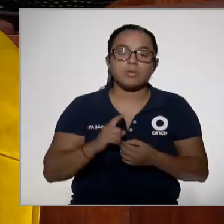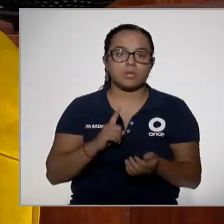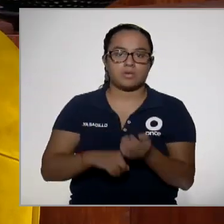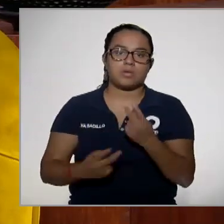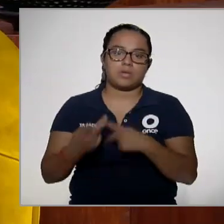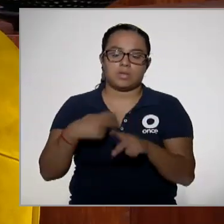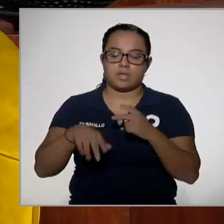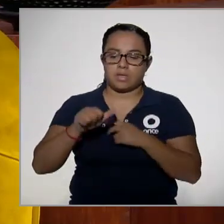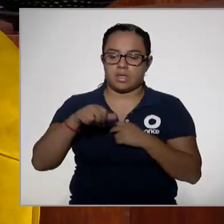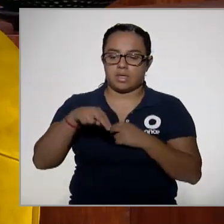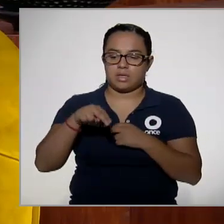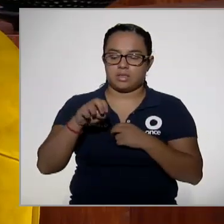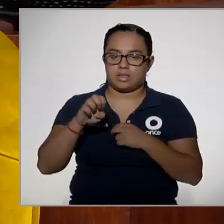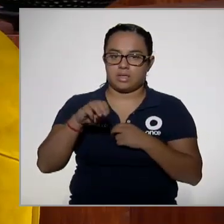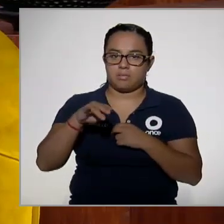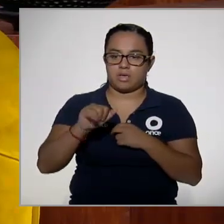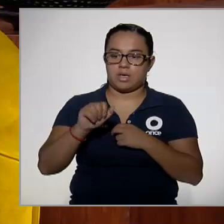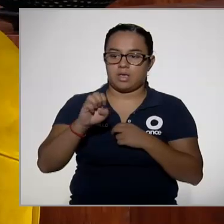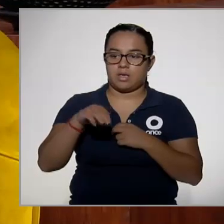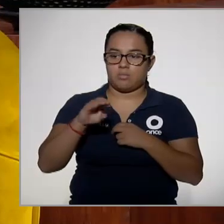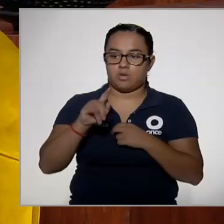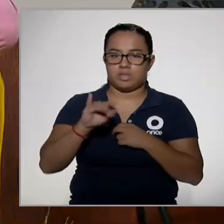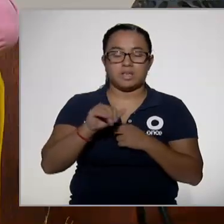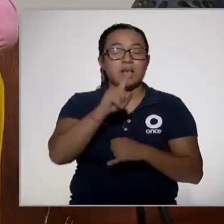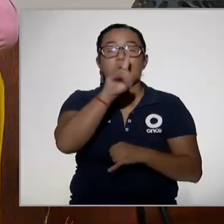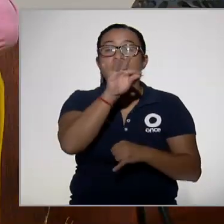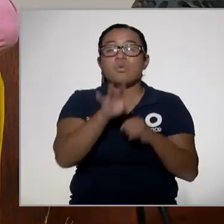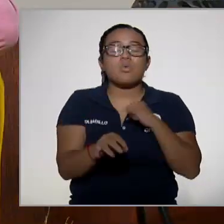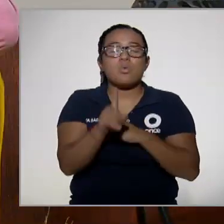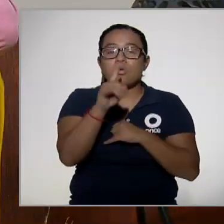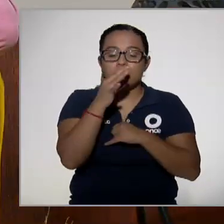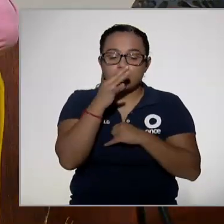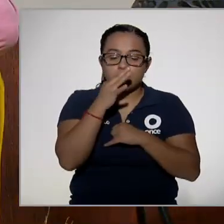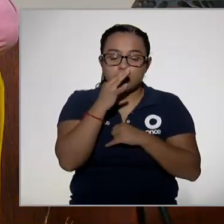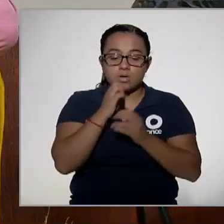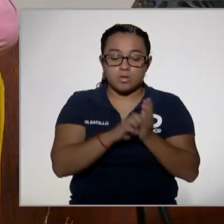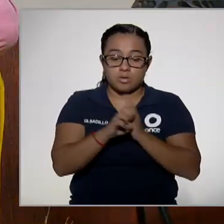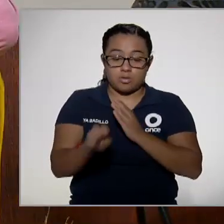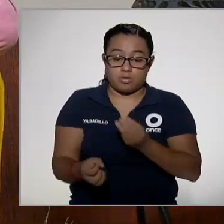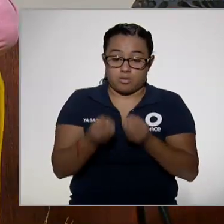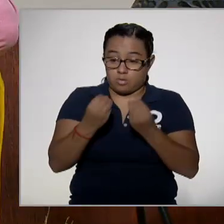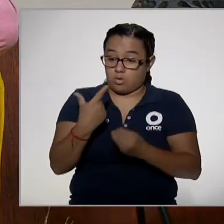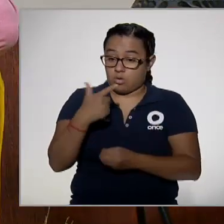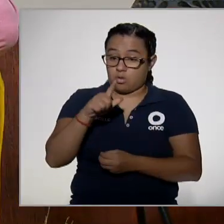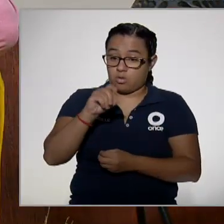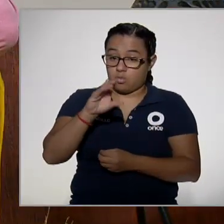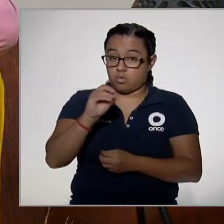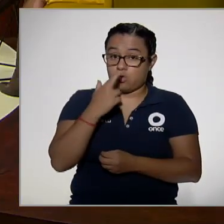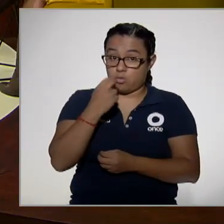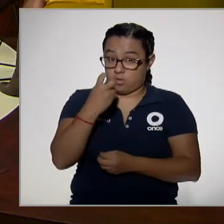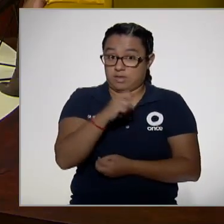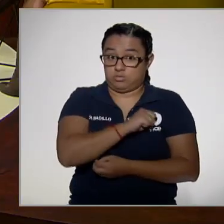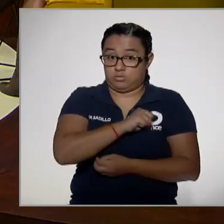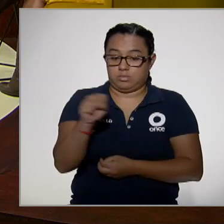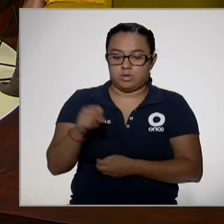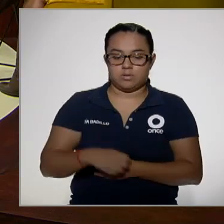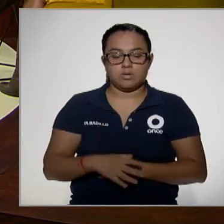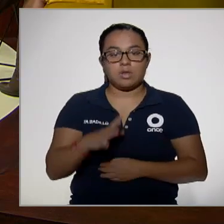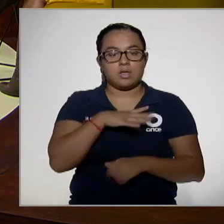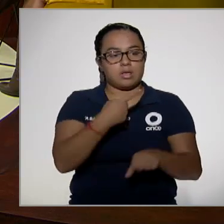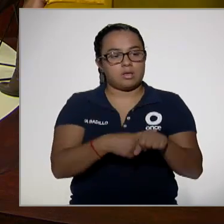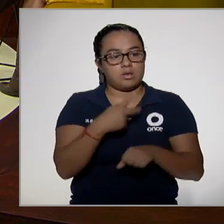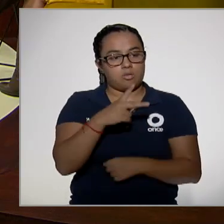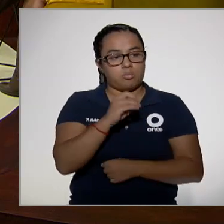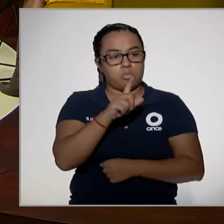anemia hemolítica ok más lo último en los que al menos un minuto es malo tener demasiados glóbulos rojos hay una enfermedad llamada